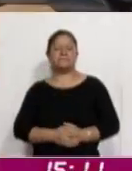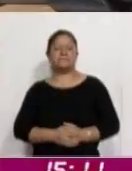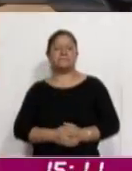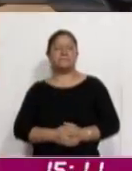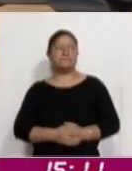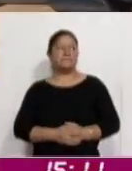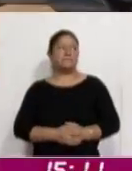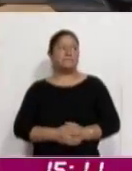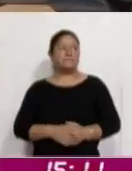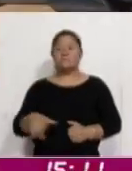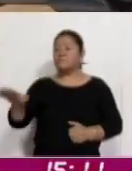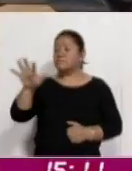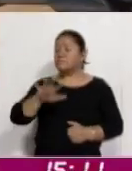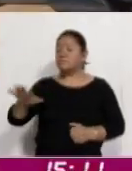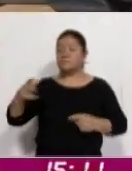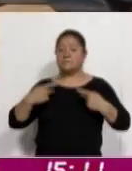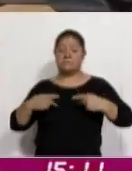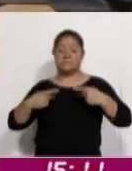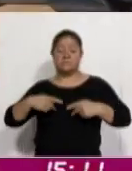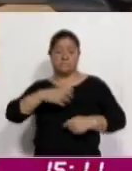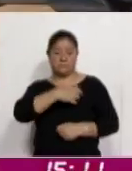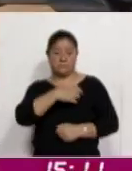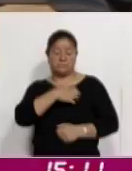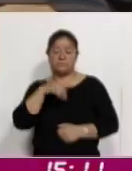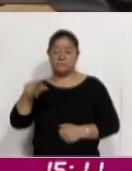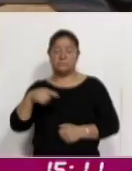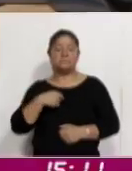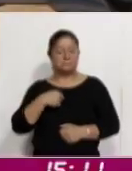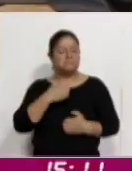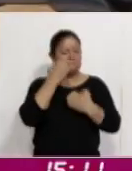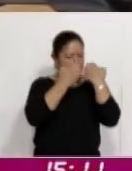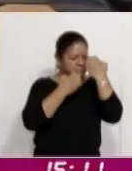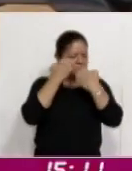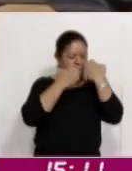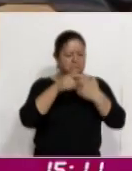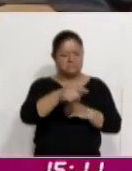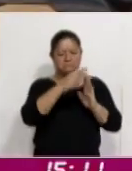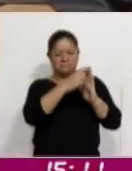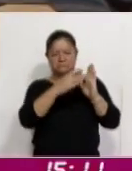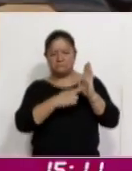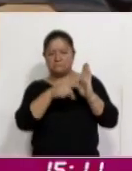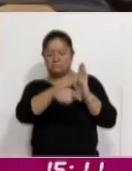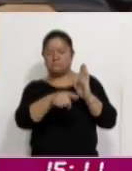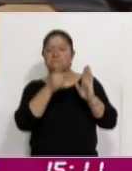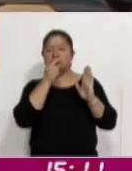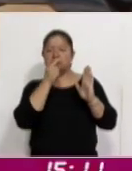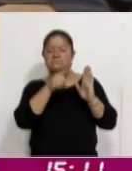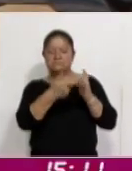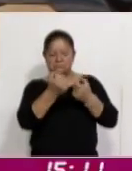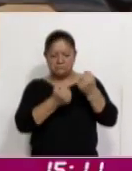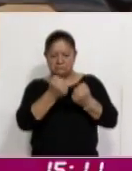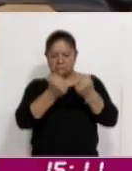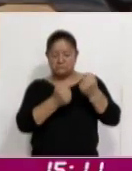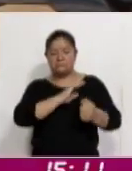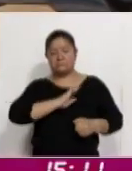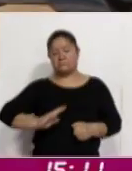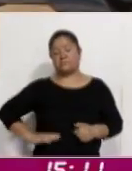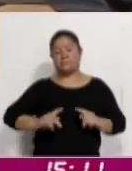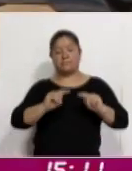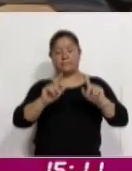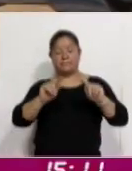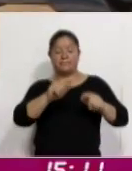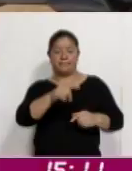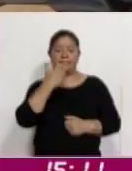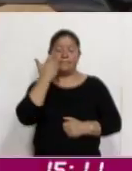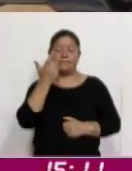En atención al llamado de los habitantes de la capital, se está analizando y buscando reformar el reglamento de tránsito del municipio de Tlaxcala, donde se